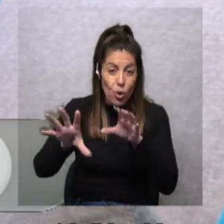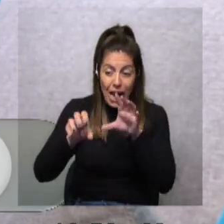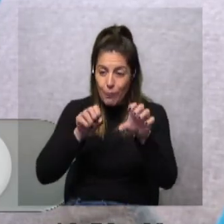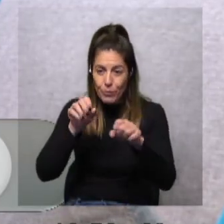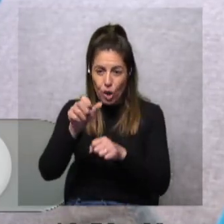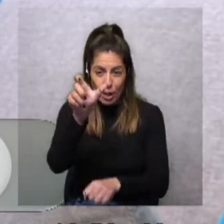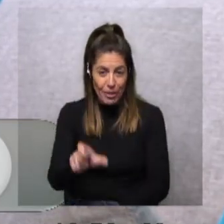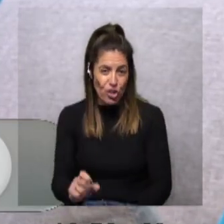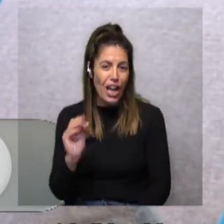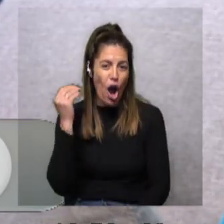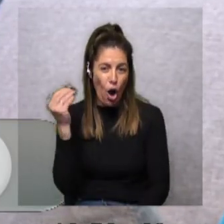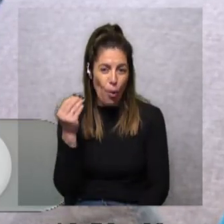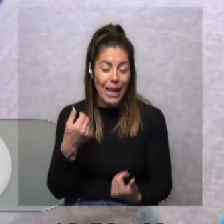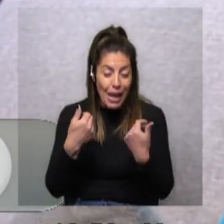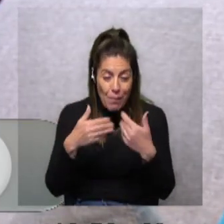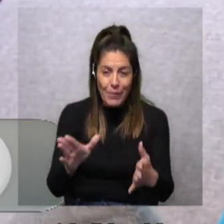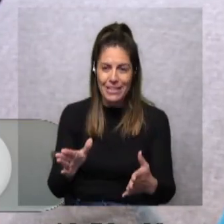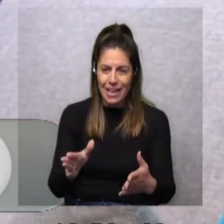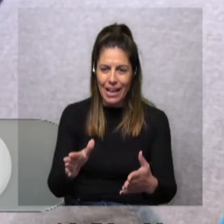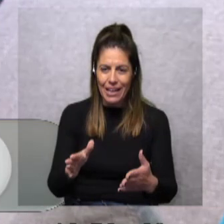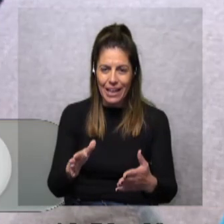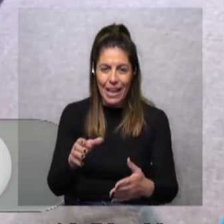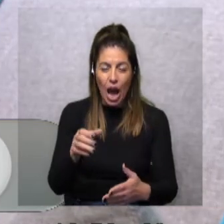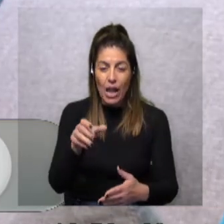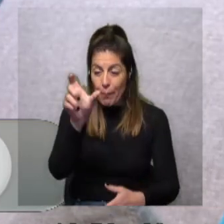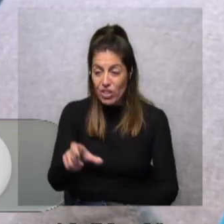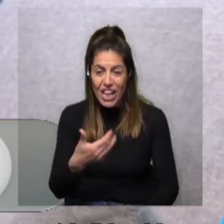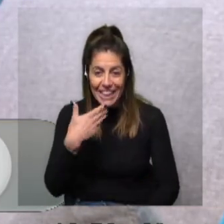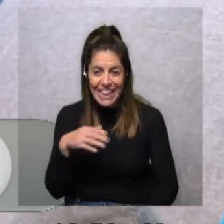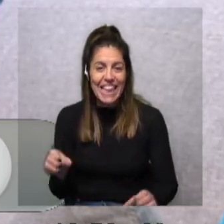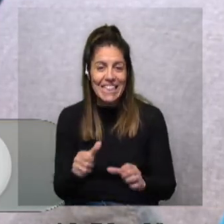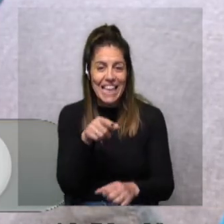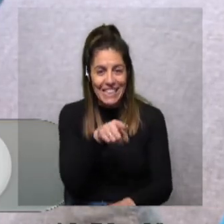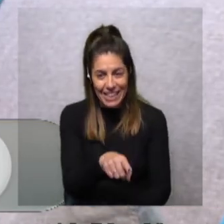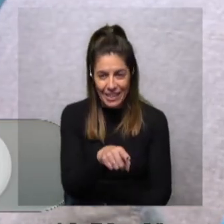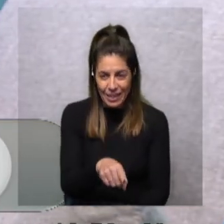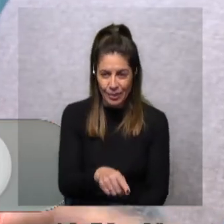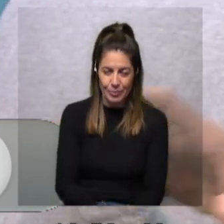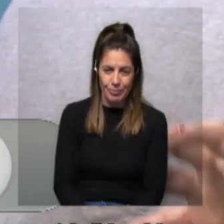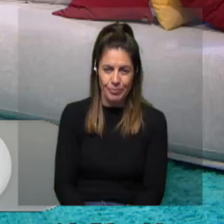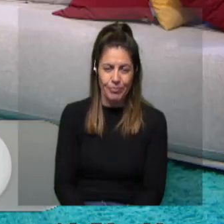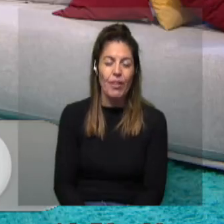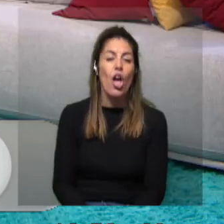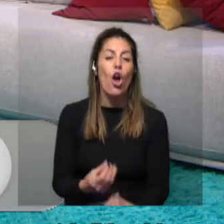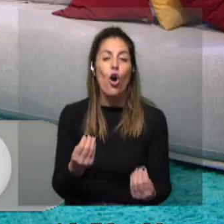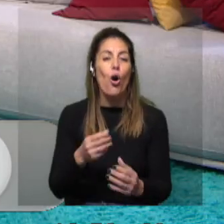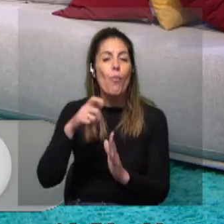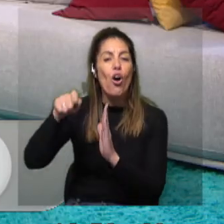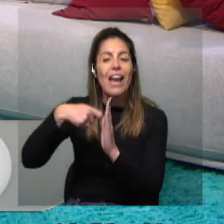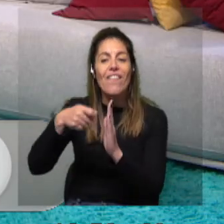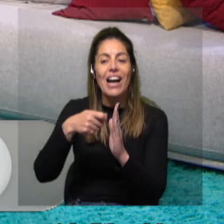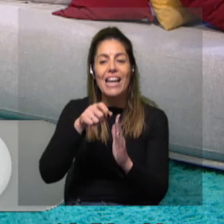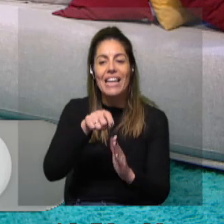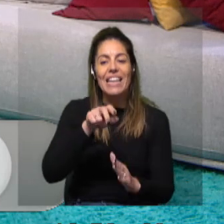de gente joven, empezar a que la gente entienda qué es lo que se hace un poco ahí. Leo, ¿y cómo es filmar en